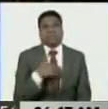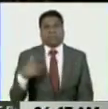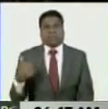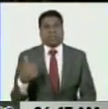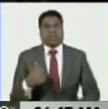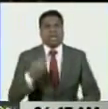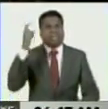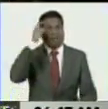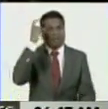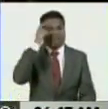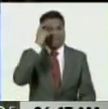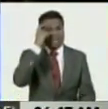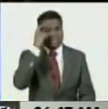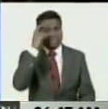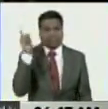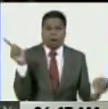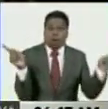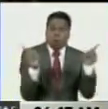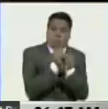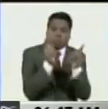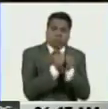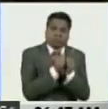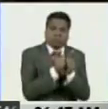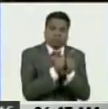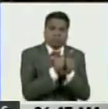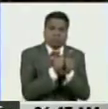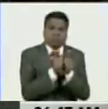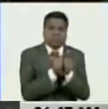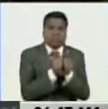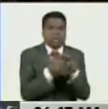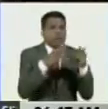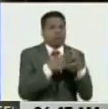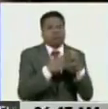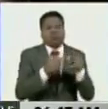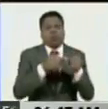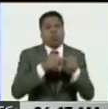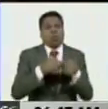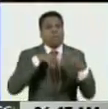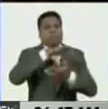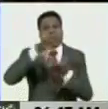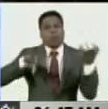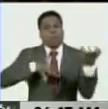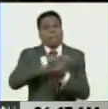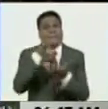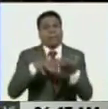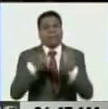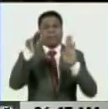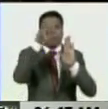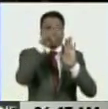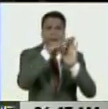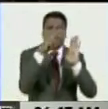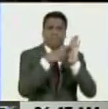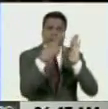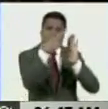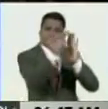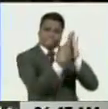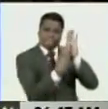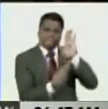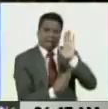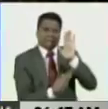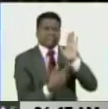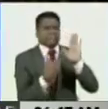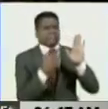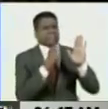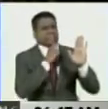con estas fechas tan cortas, donde hay una serie de obstáculos, una serie de requisitos que estoy seguro va a